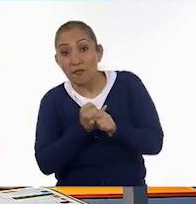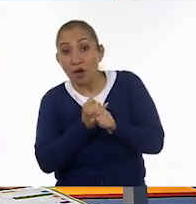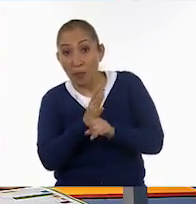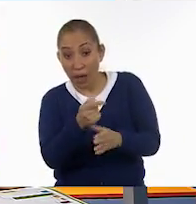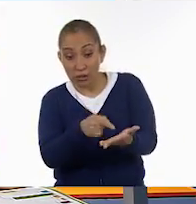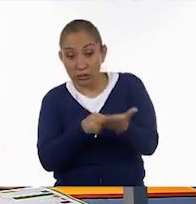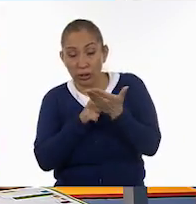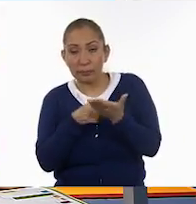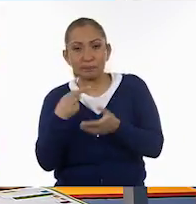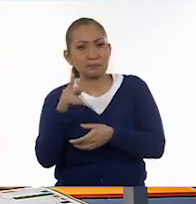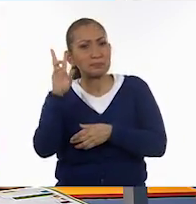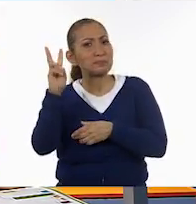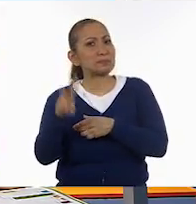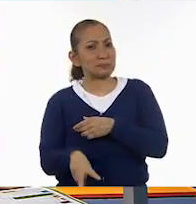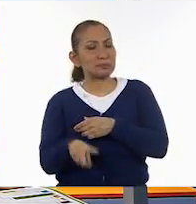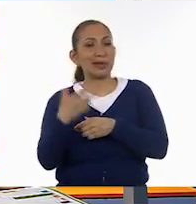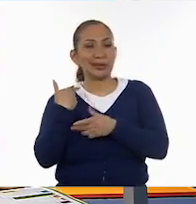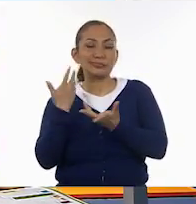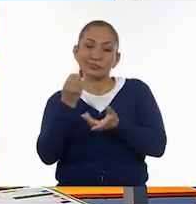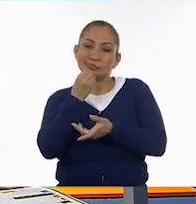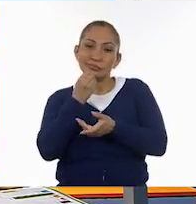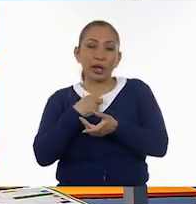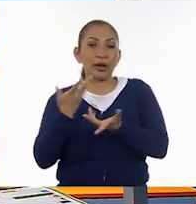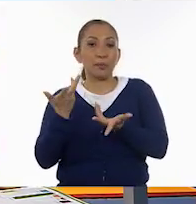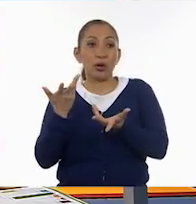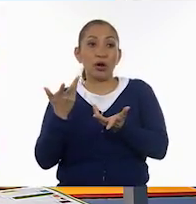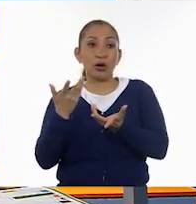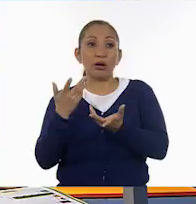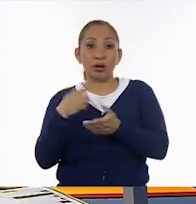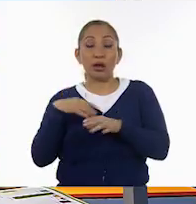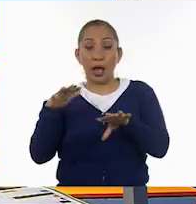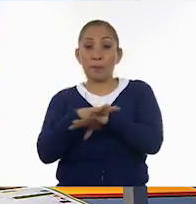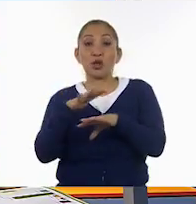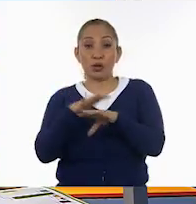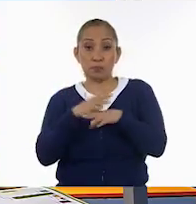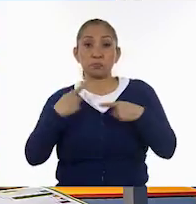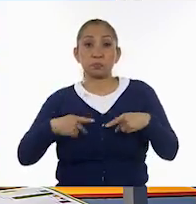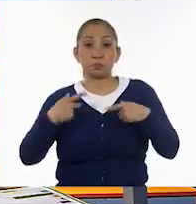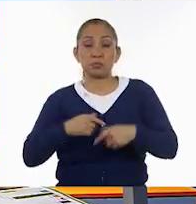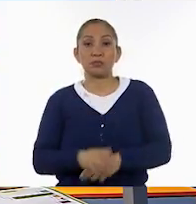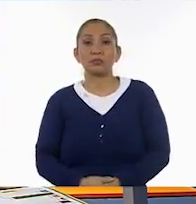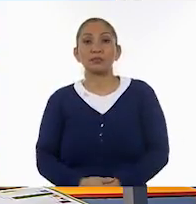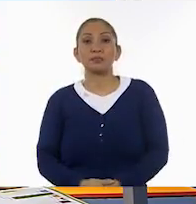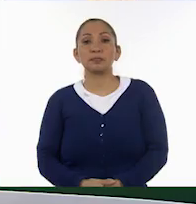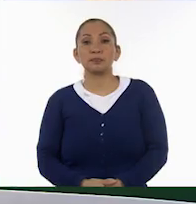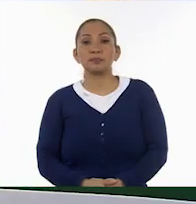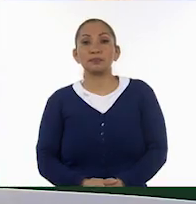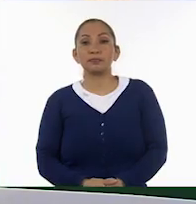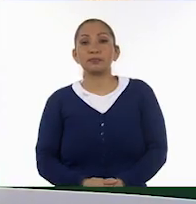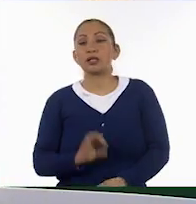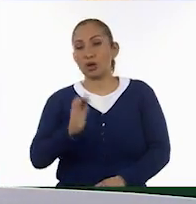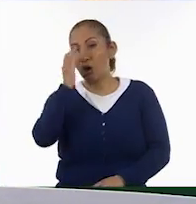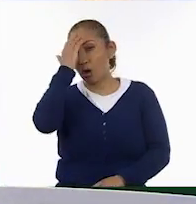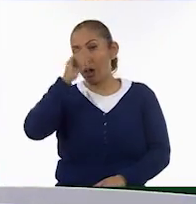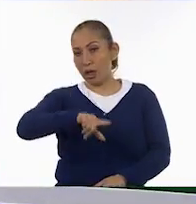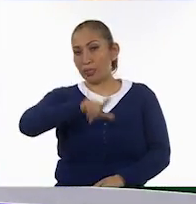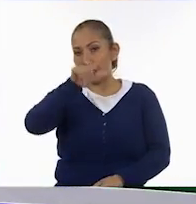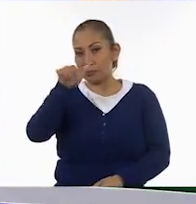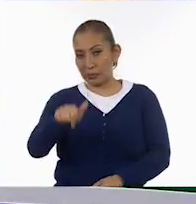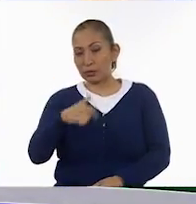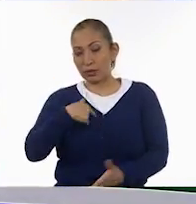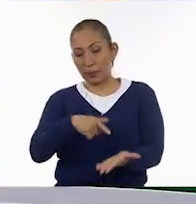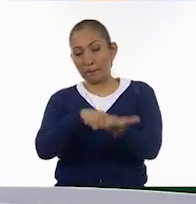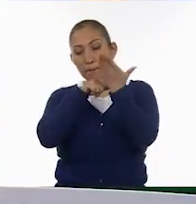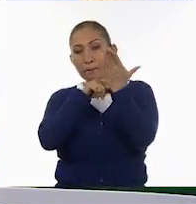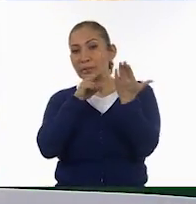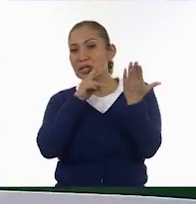pero indudablemente pues va a tener efectos en la población. Y eso pues ya lo conoceremos cuando nos